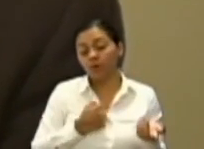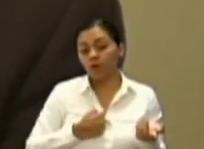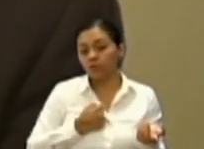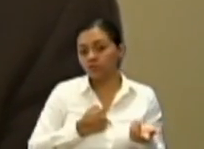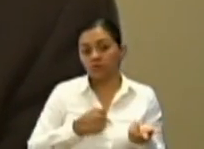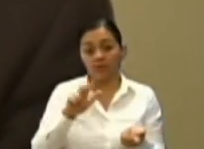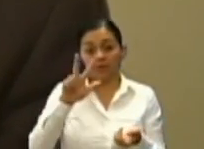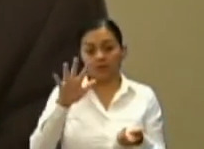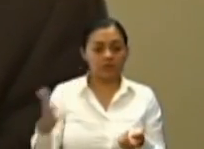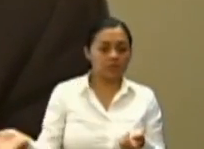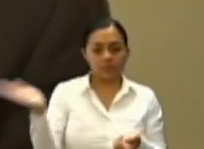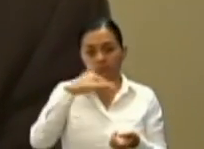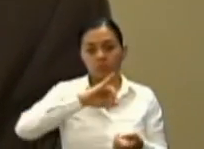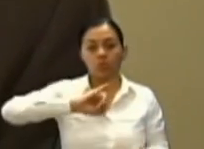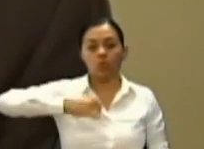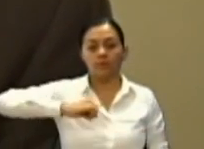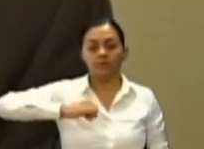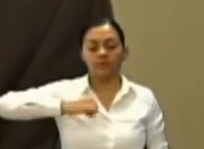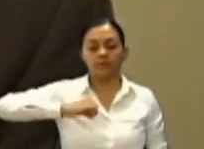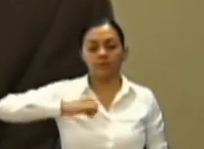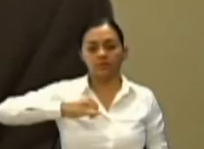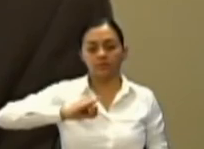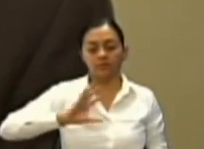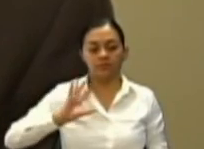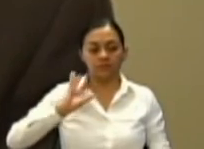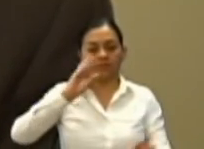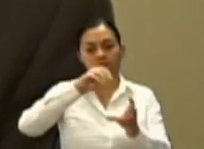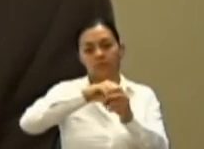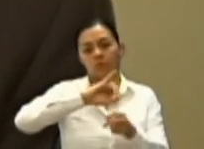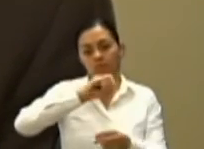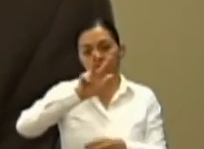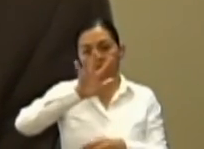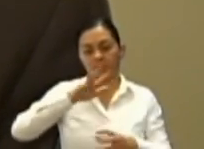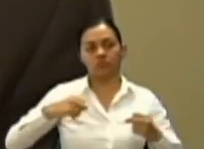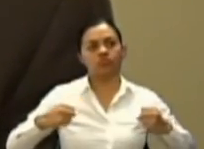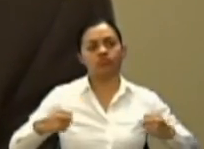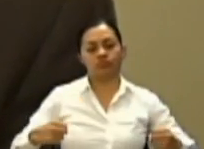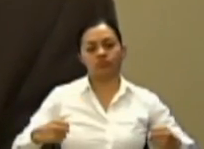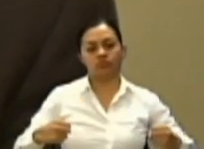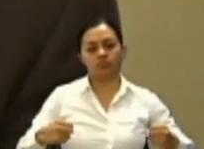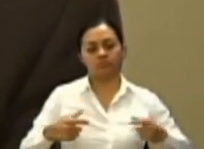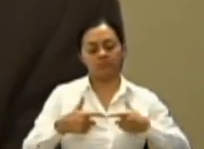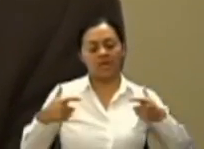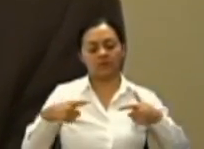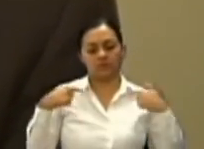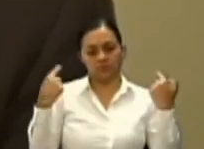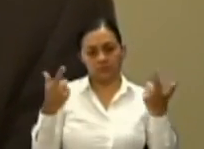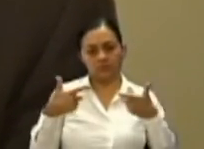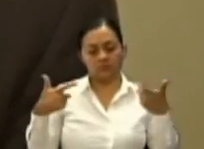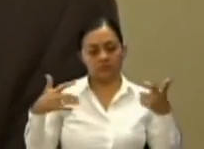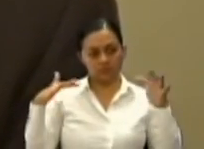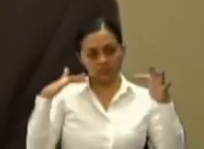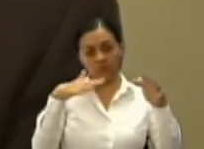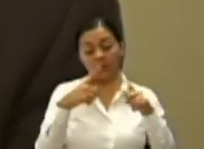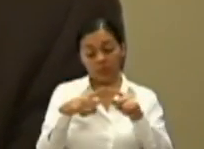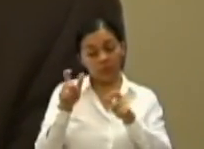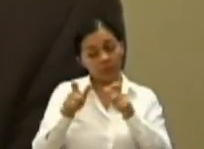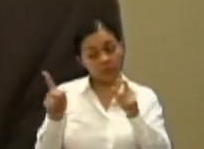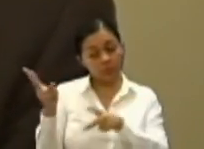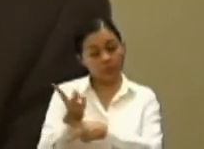las plazas grandes porque no vamos a permitir que esas cosas ocurran somos más muchísimos más esta gente